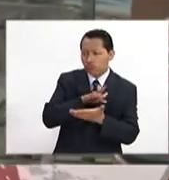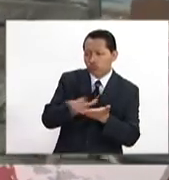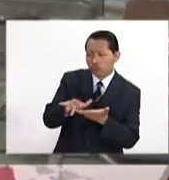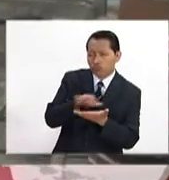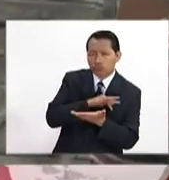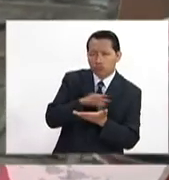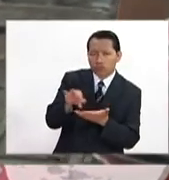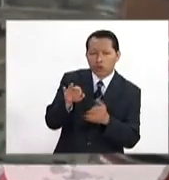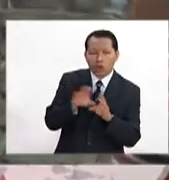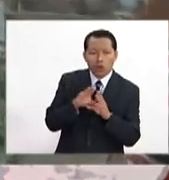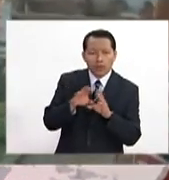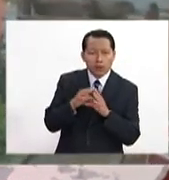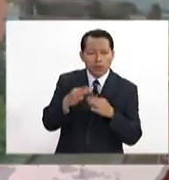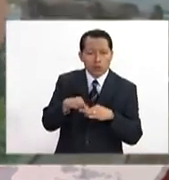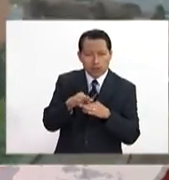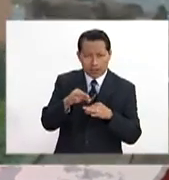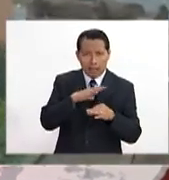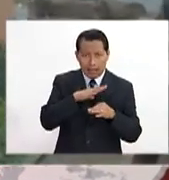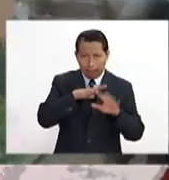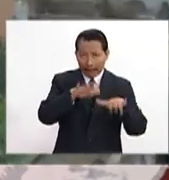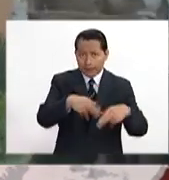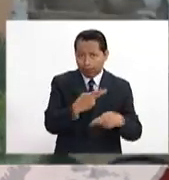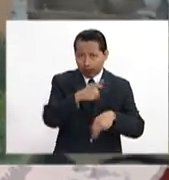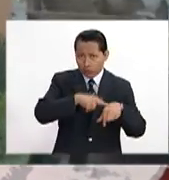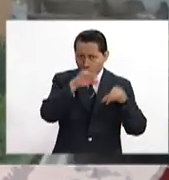Nacional democráticamente electa.